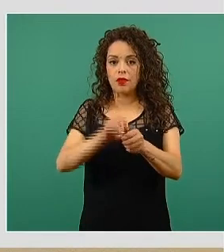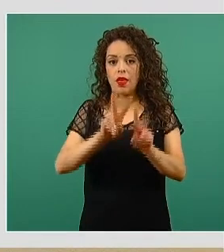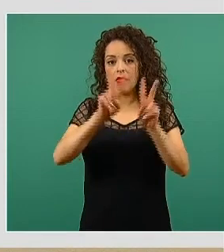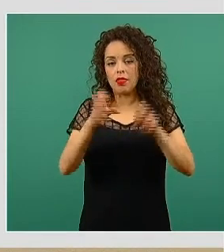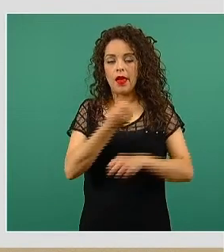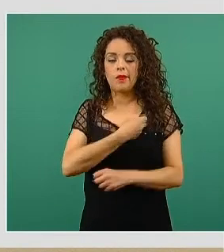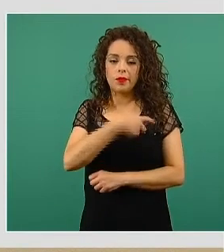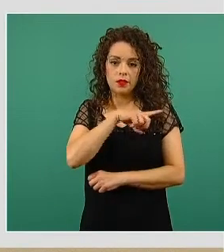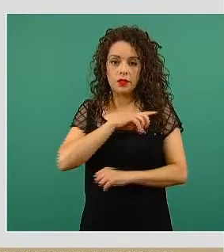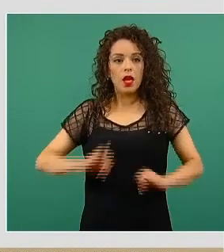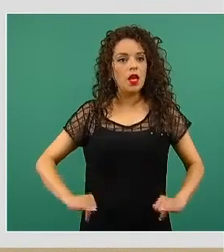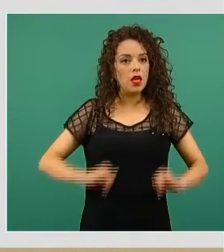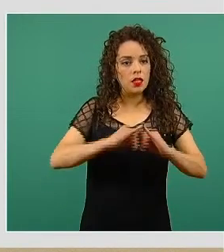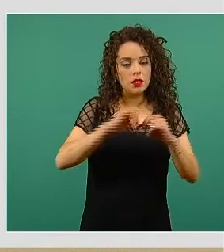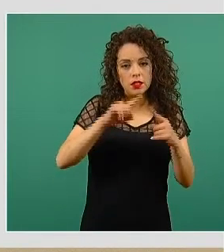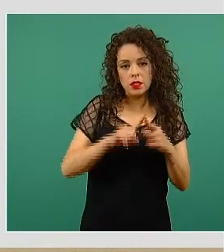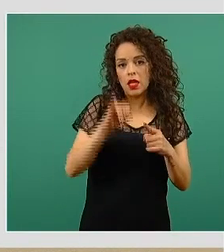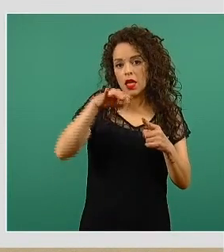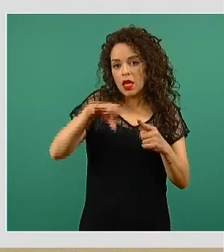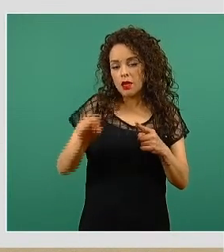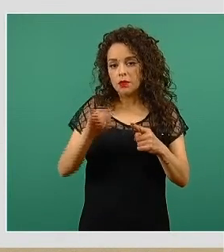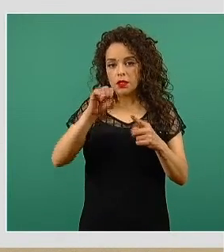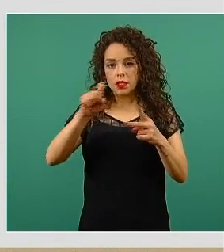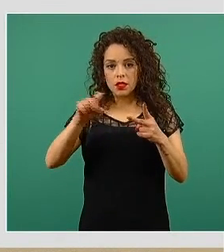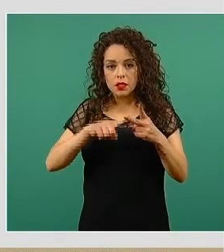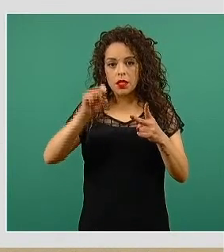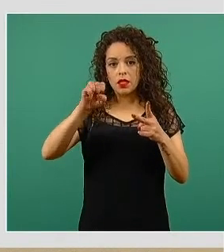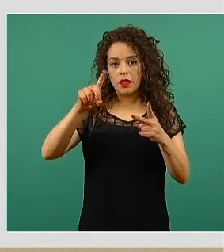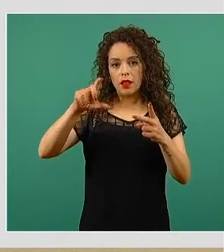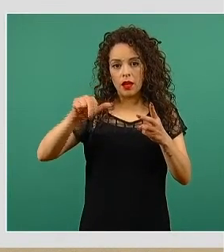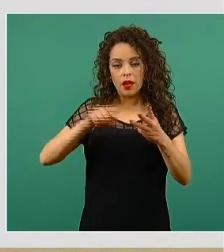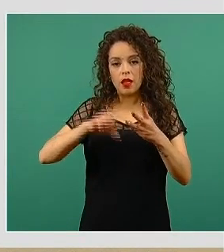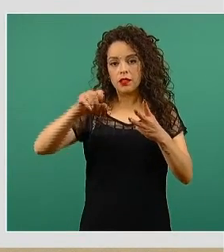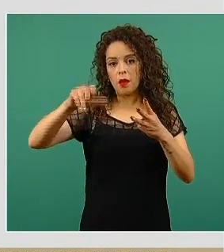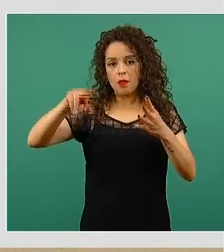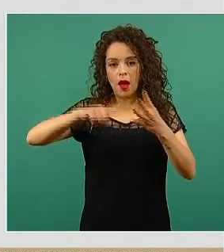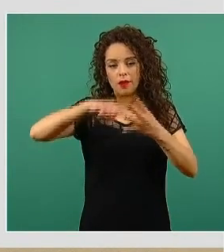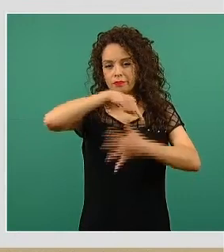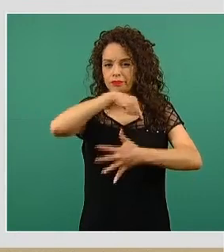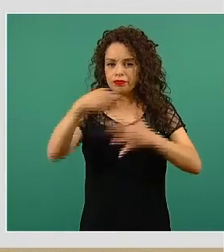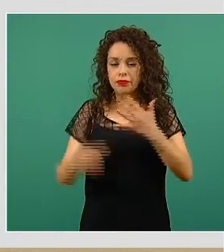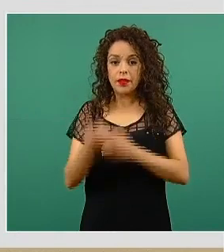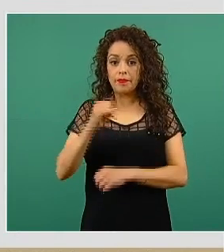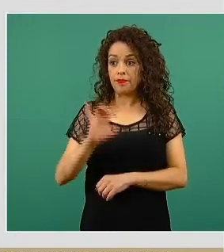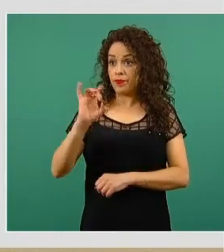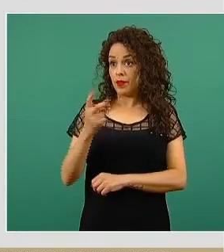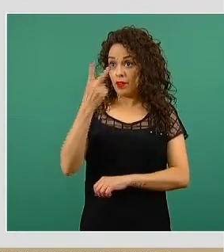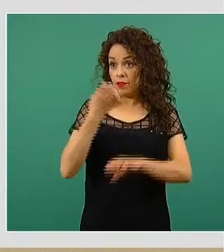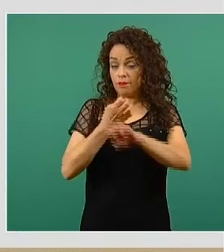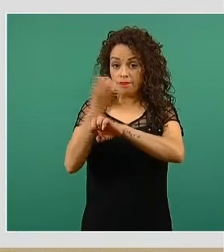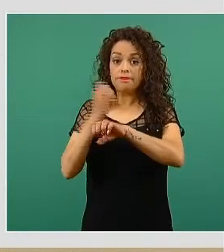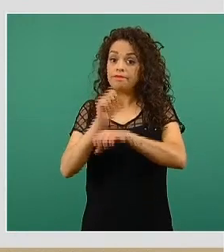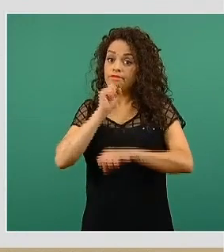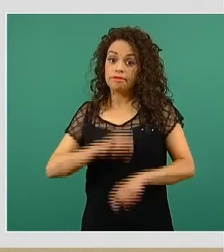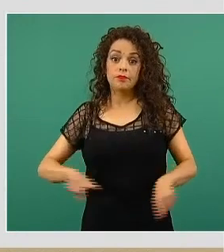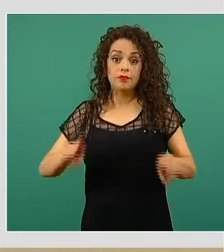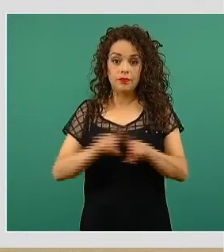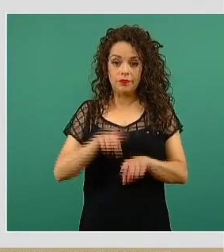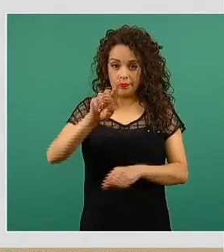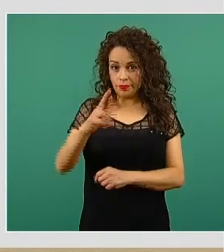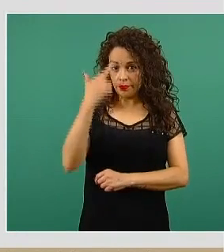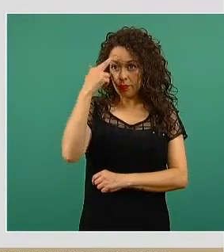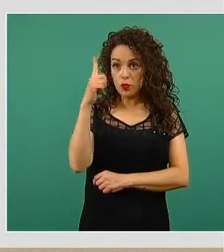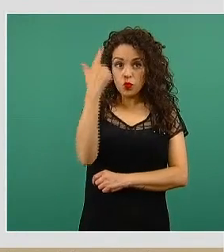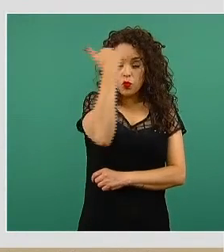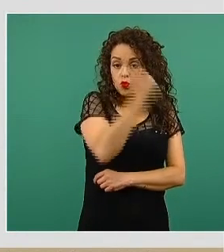las instituciones, IMSS, ISSSTE, SEDENA, SEMAR, etcétera, como con las 32 entidades federativas, en donde recordemos que cada